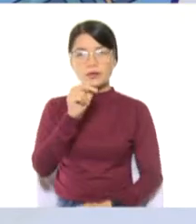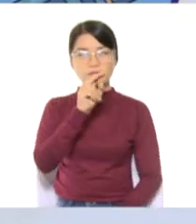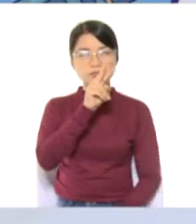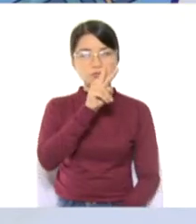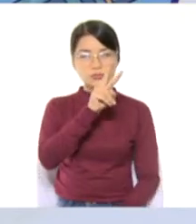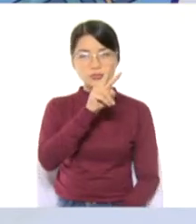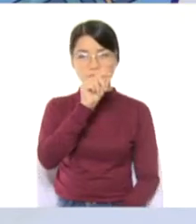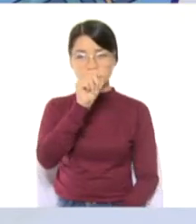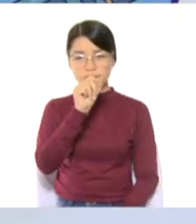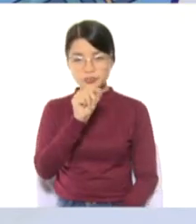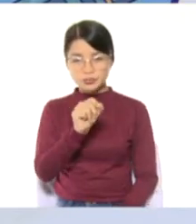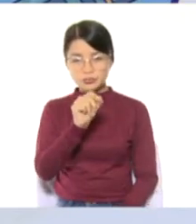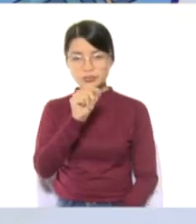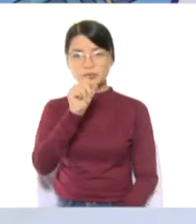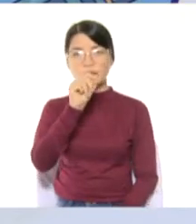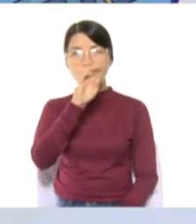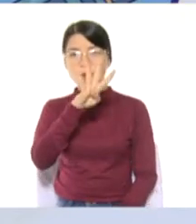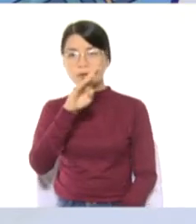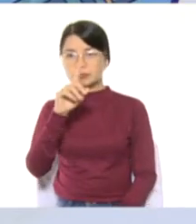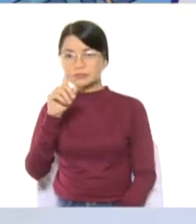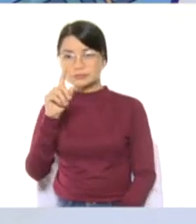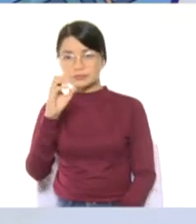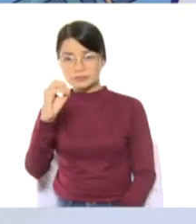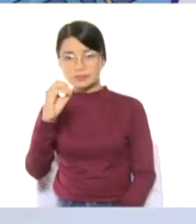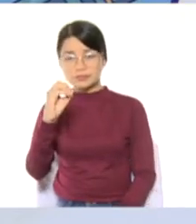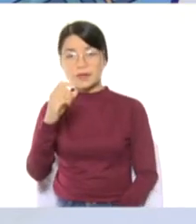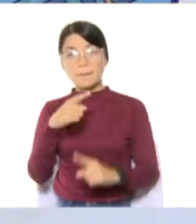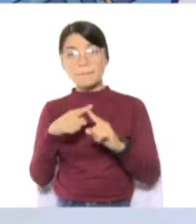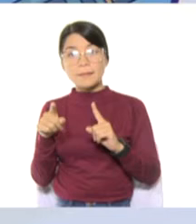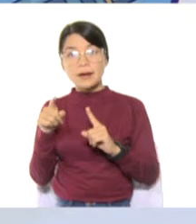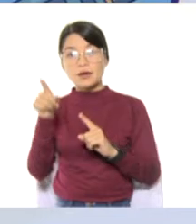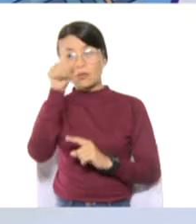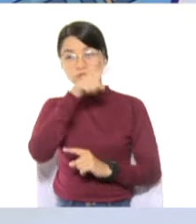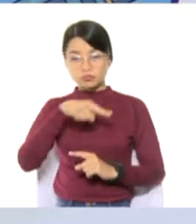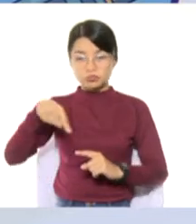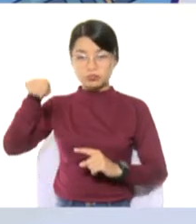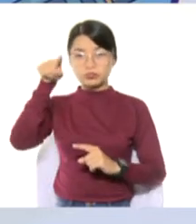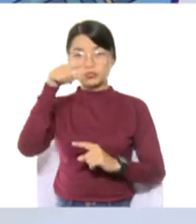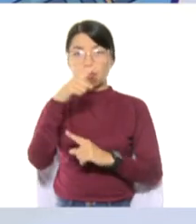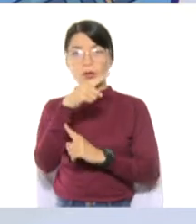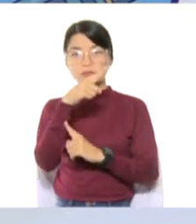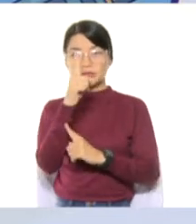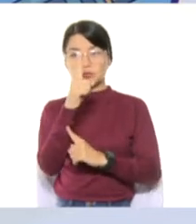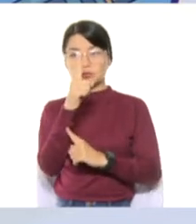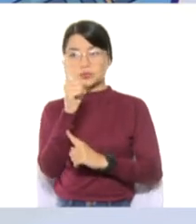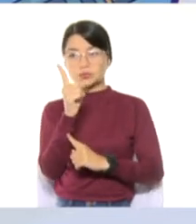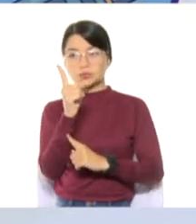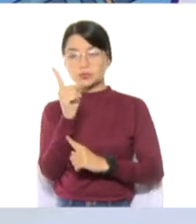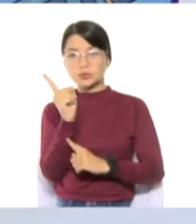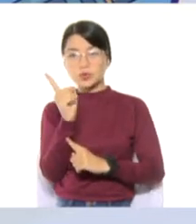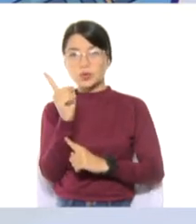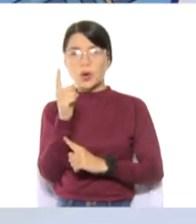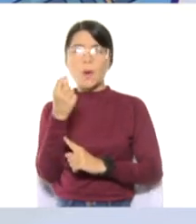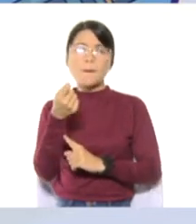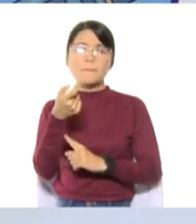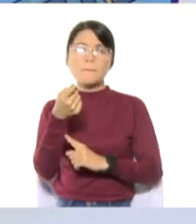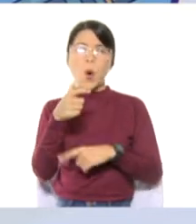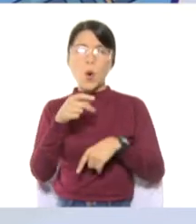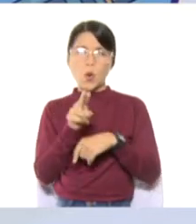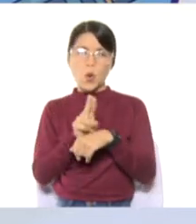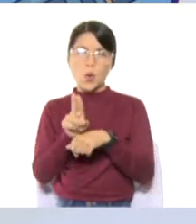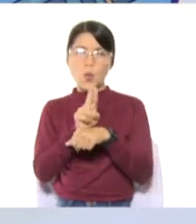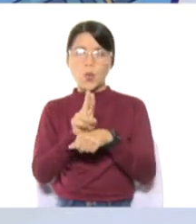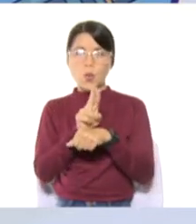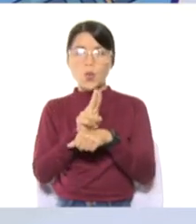algunas personas sí manejan su reloj analógico, los que son de aguja. Recomendación, investiguen con un familiar, inclusive les puede servir